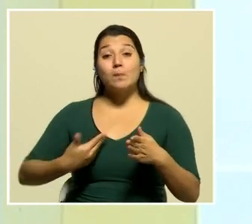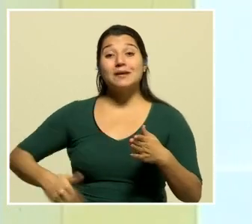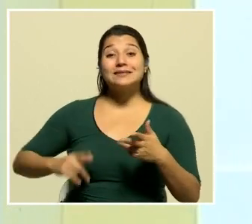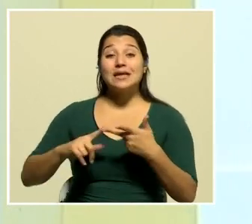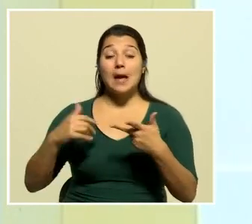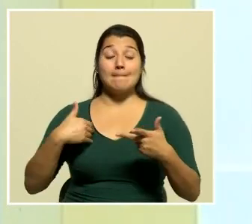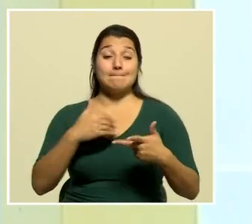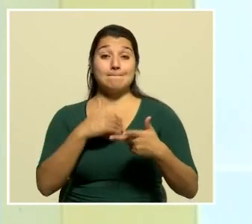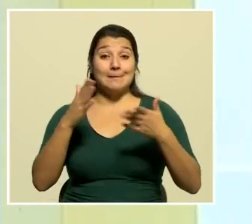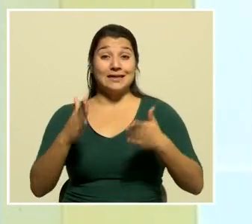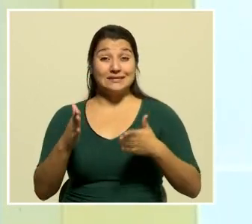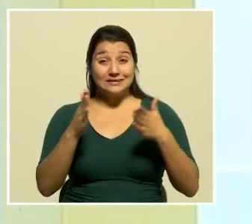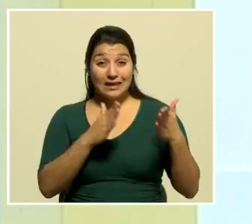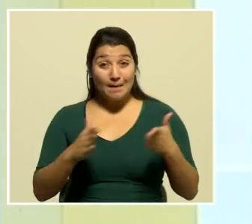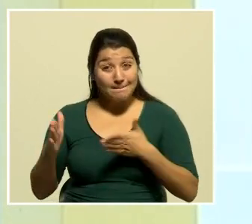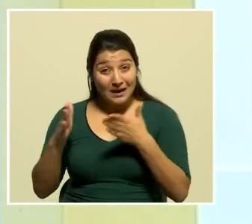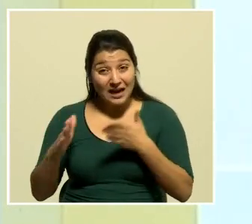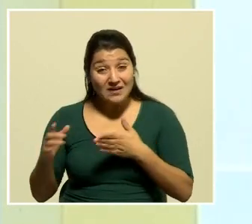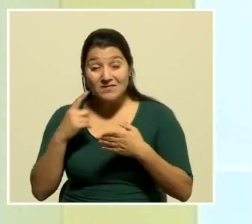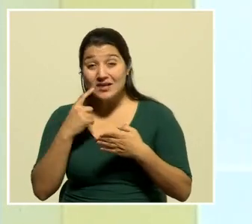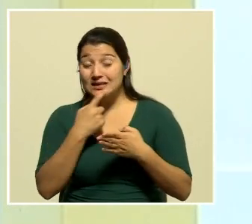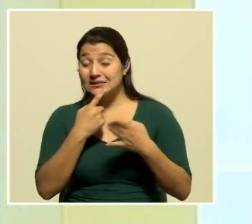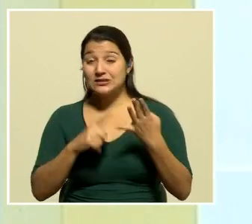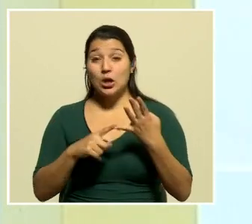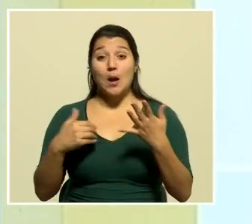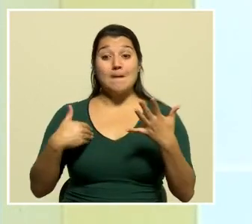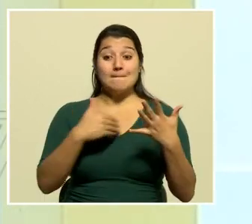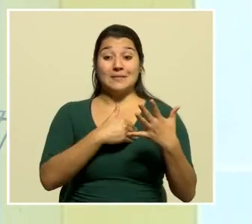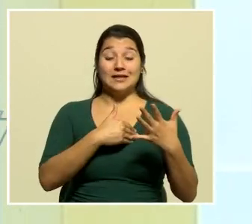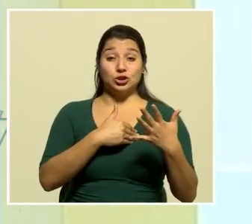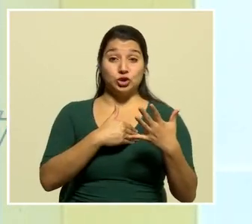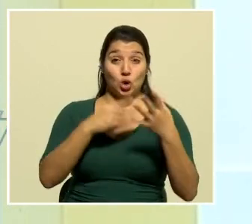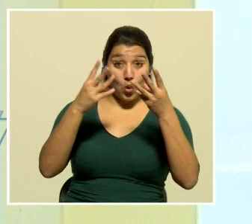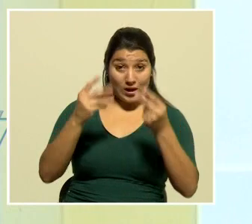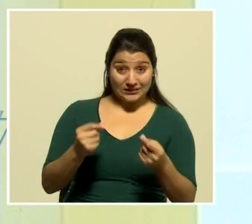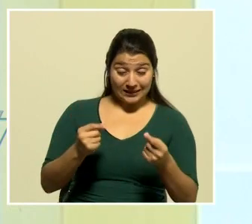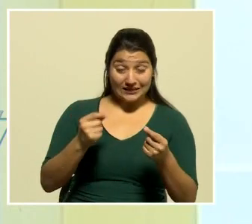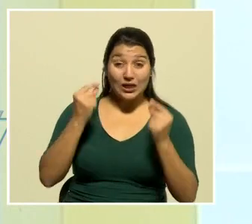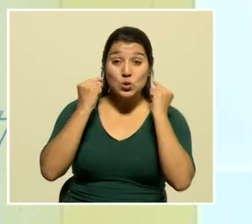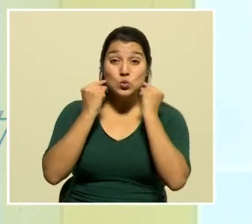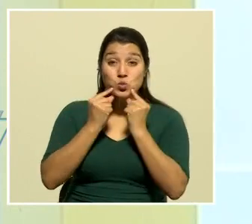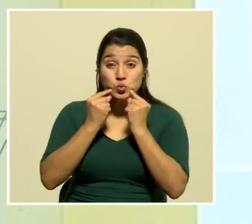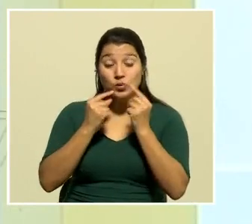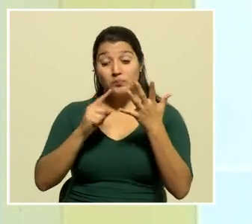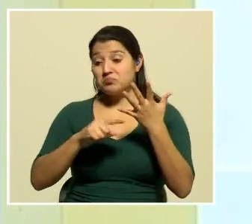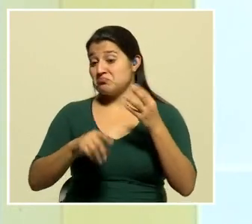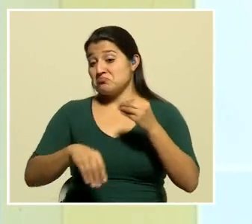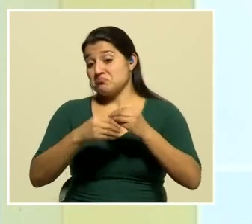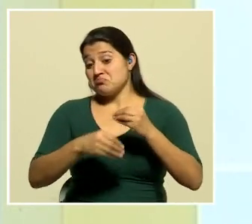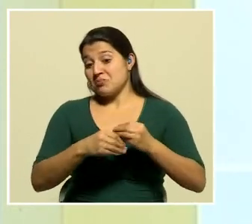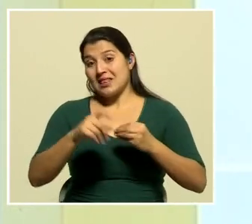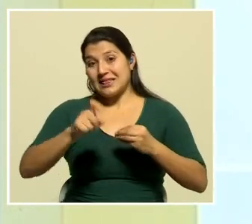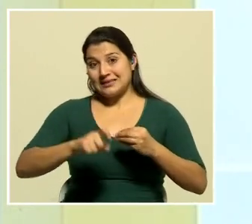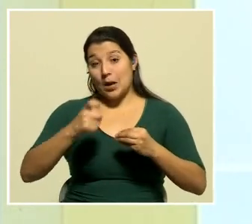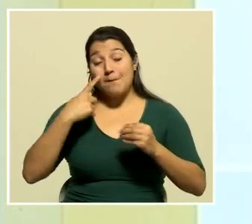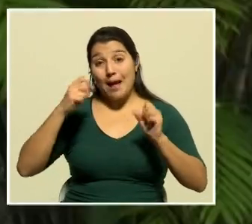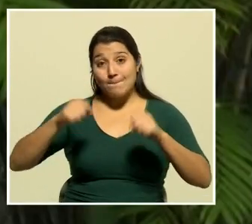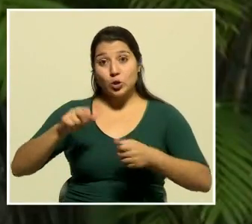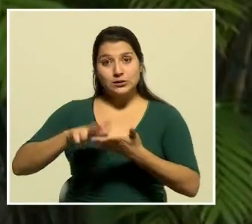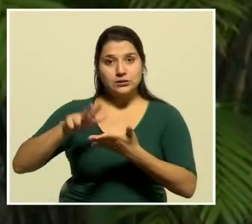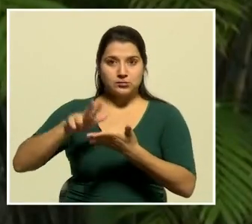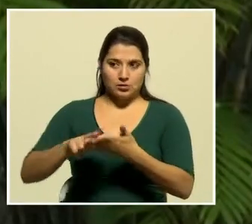de Planificación, el ministro de Hacienda y los actores que estén llamados para que estos proyectos realmente se aprueben, hagan su